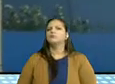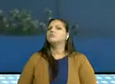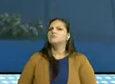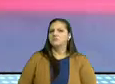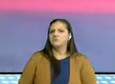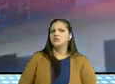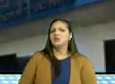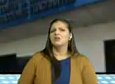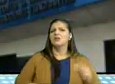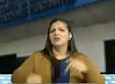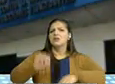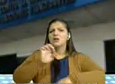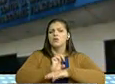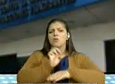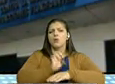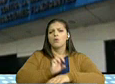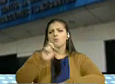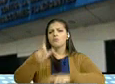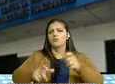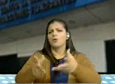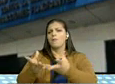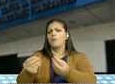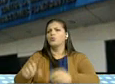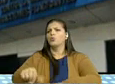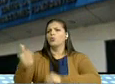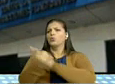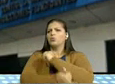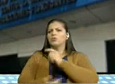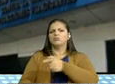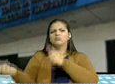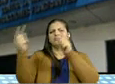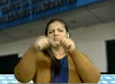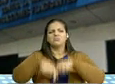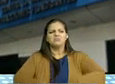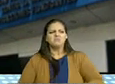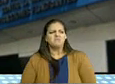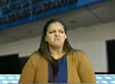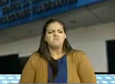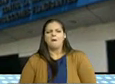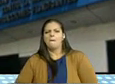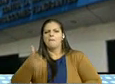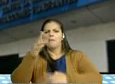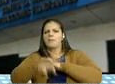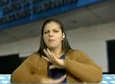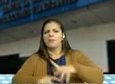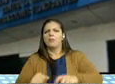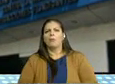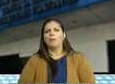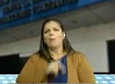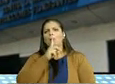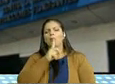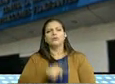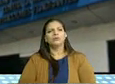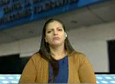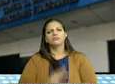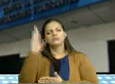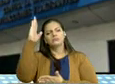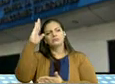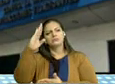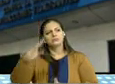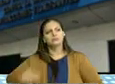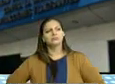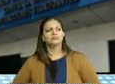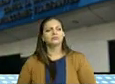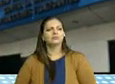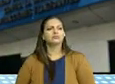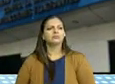lo que le da la gana? ¿Hasta cuándo tenemos que soportar todo esto? Hasta que se cambien,